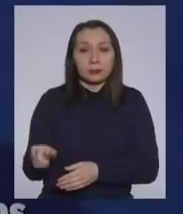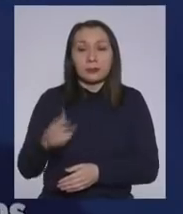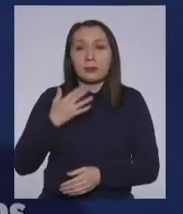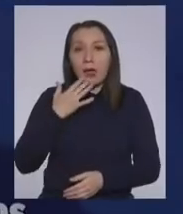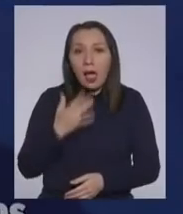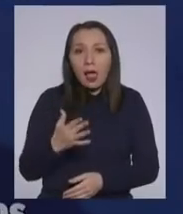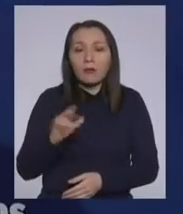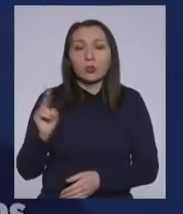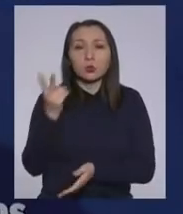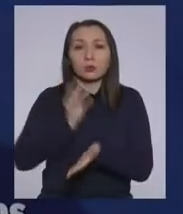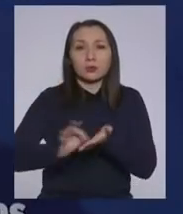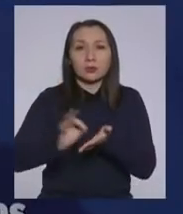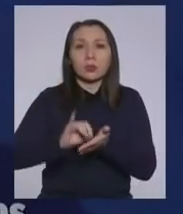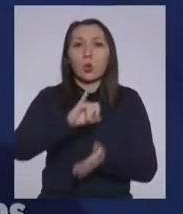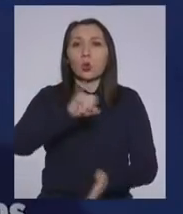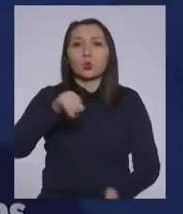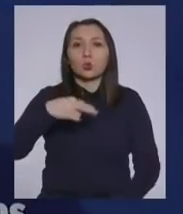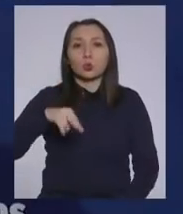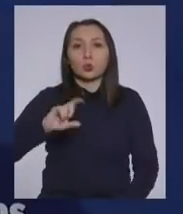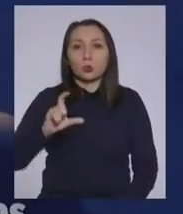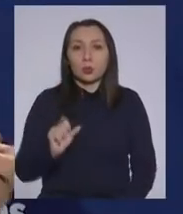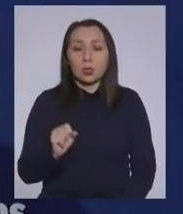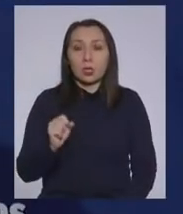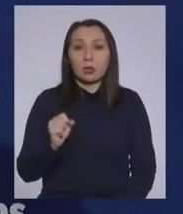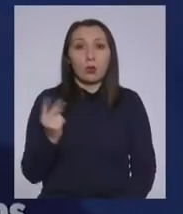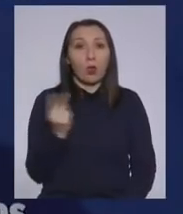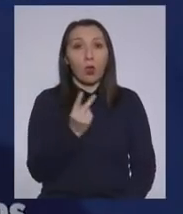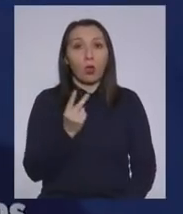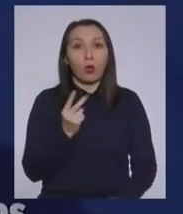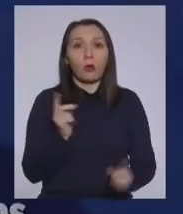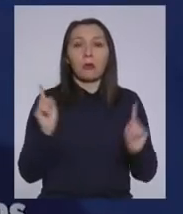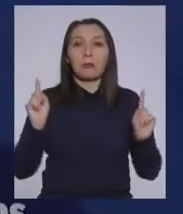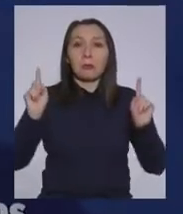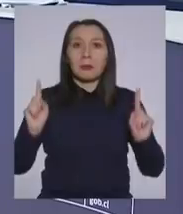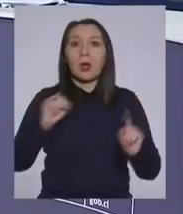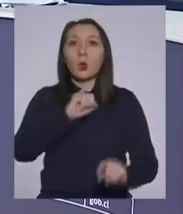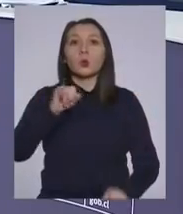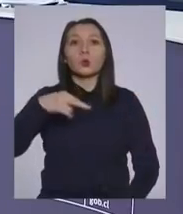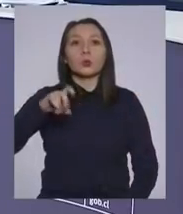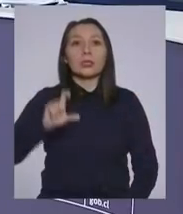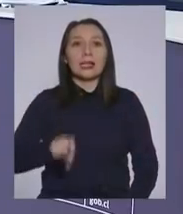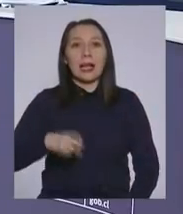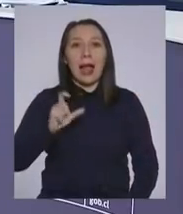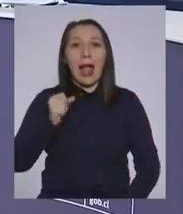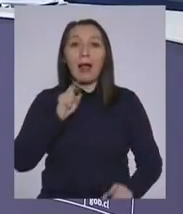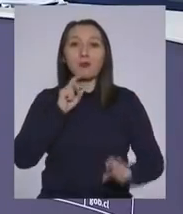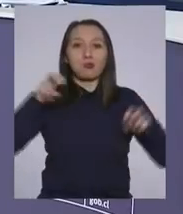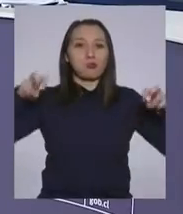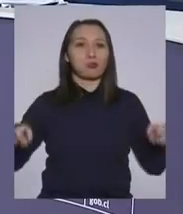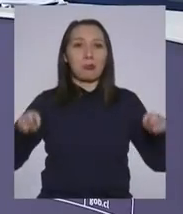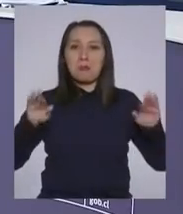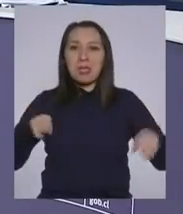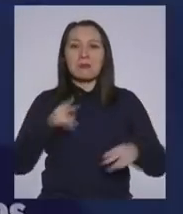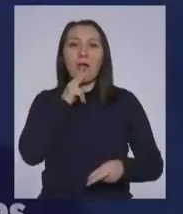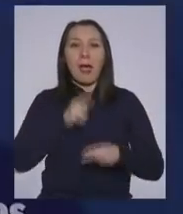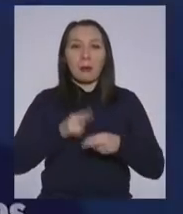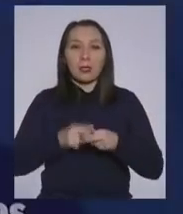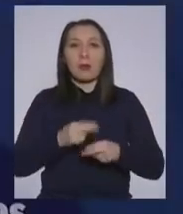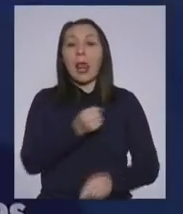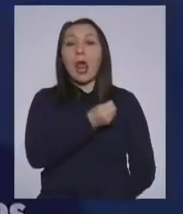a subsecretario Zúñiga, los dos Zúñiga están aquí en el extremo, para que nos relate las cifras de hoy